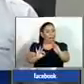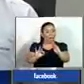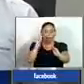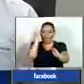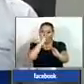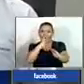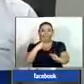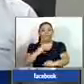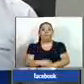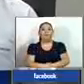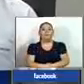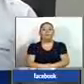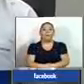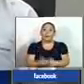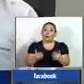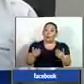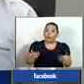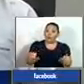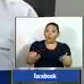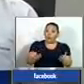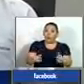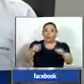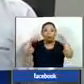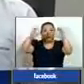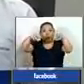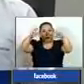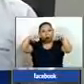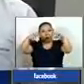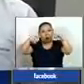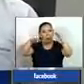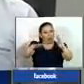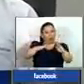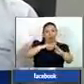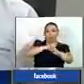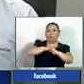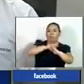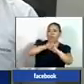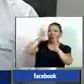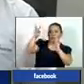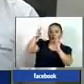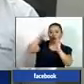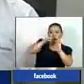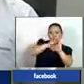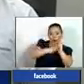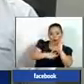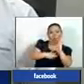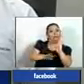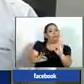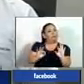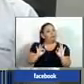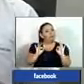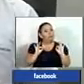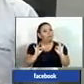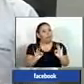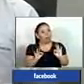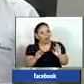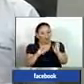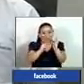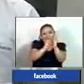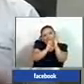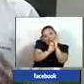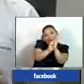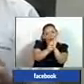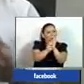más bonito. Y la retención del agua es también mayor. Eso reduce la aparición de fisuras